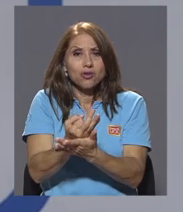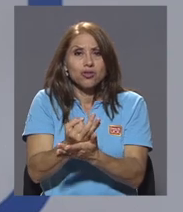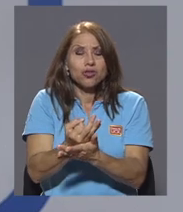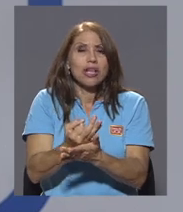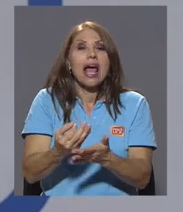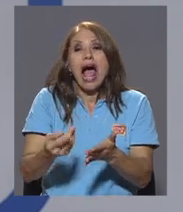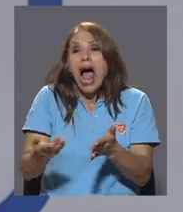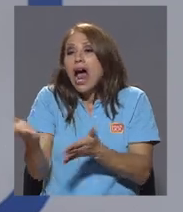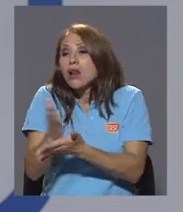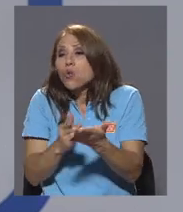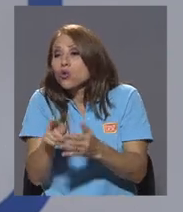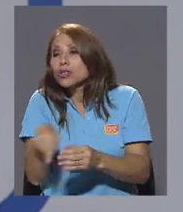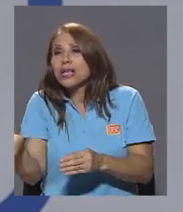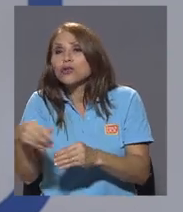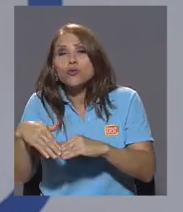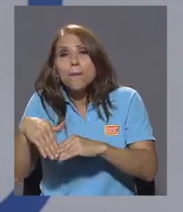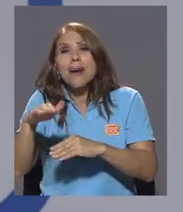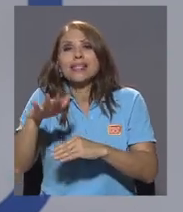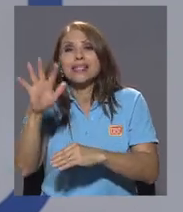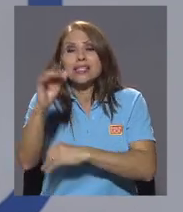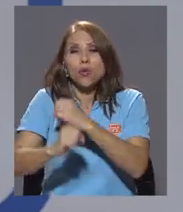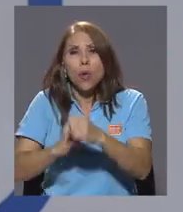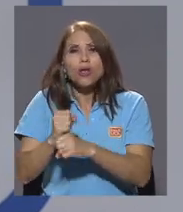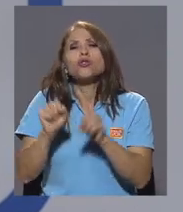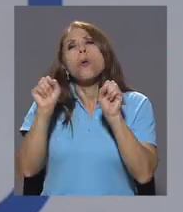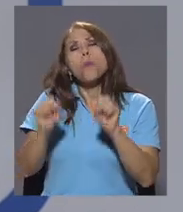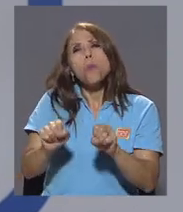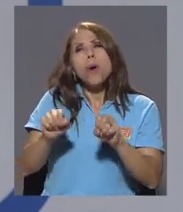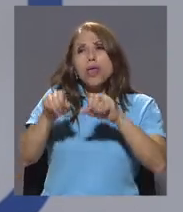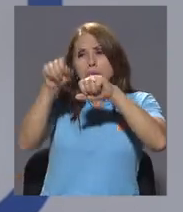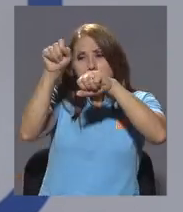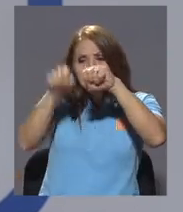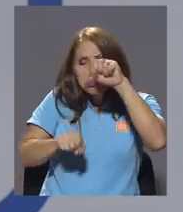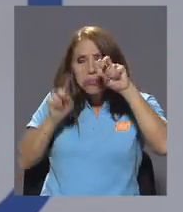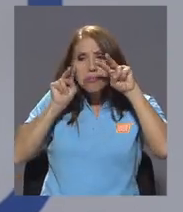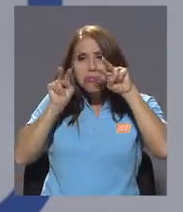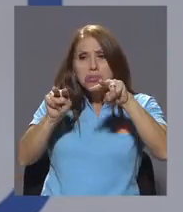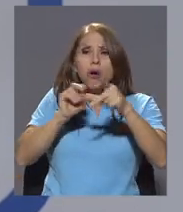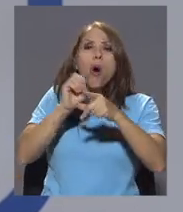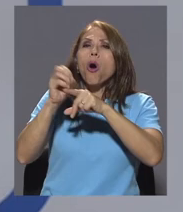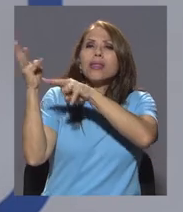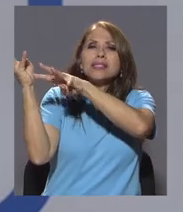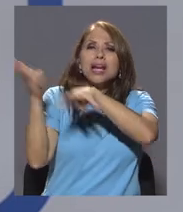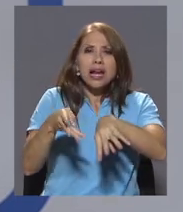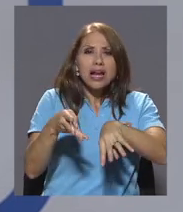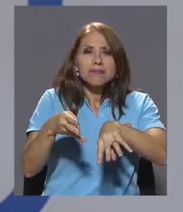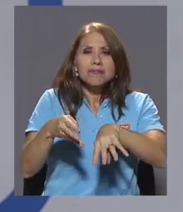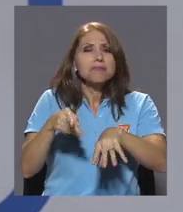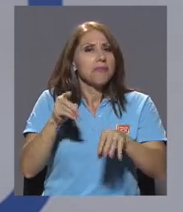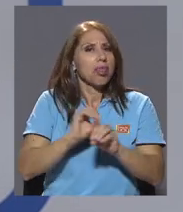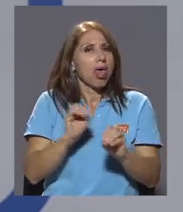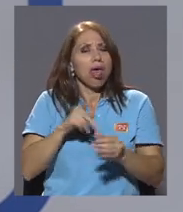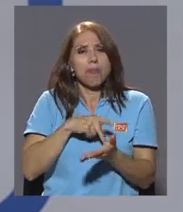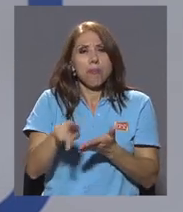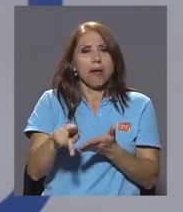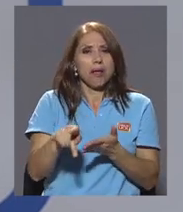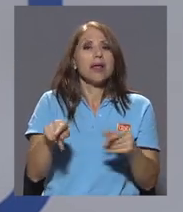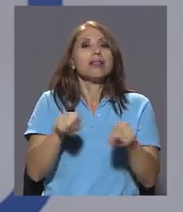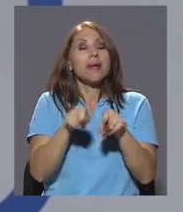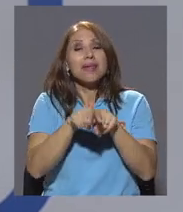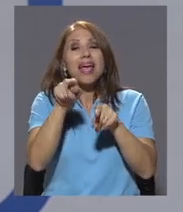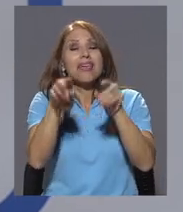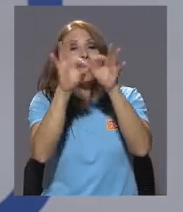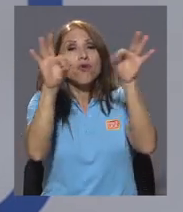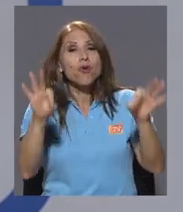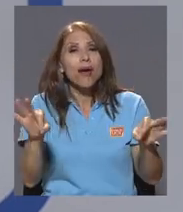años de información y los pueden descargar como les digo sin ningún costo desde el sitio cualquier formato abierto que eso es también algo muy importante cuál es la